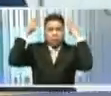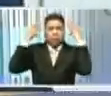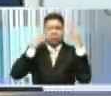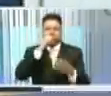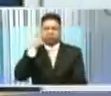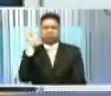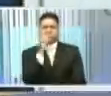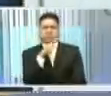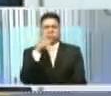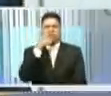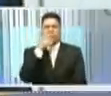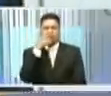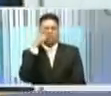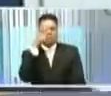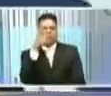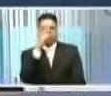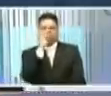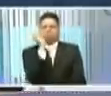pueblo.